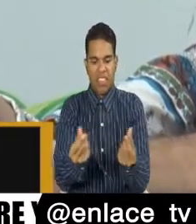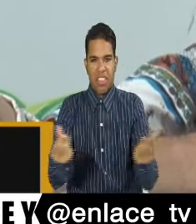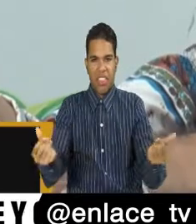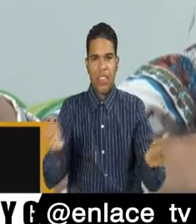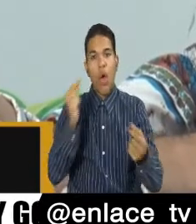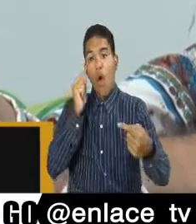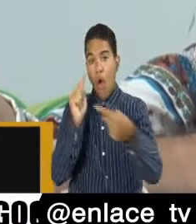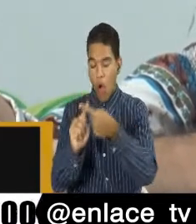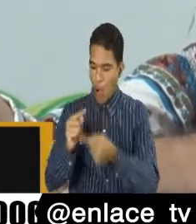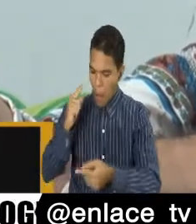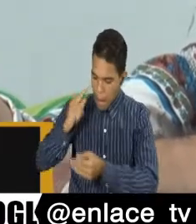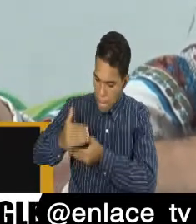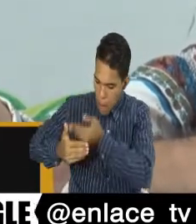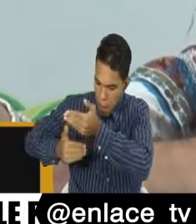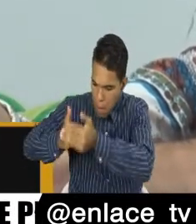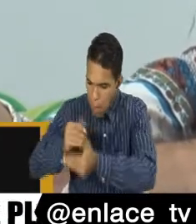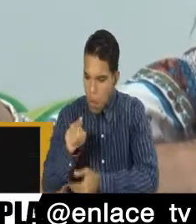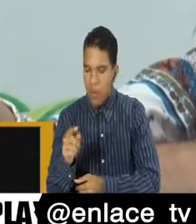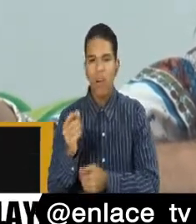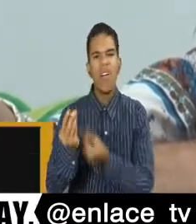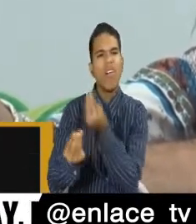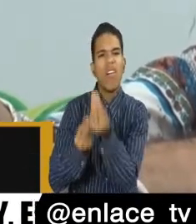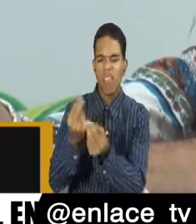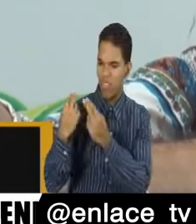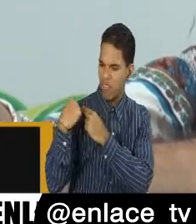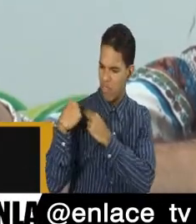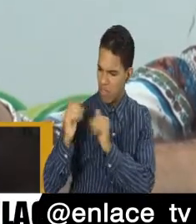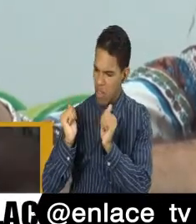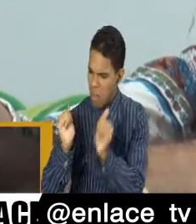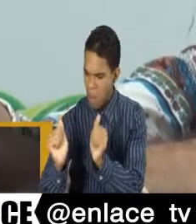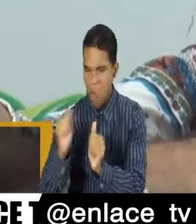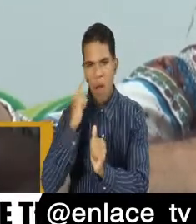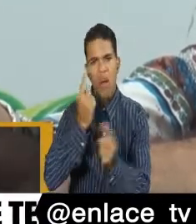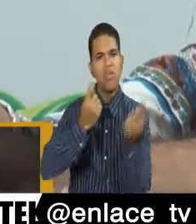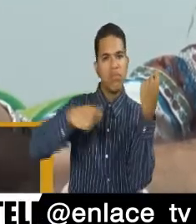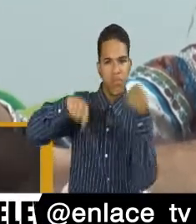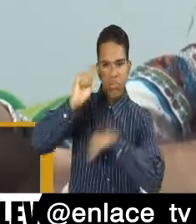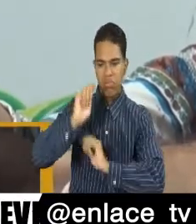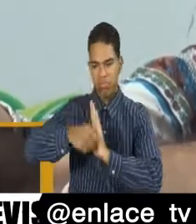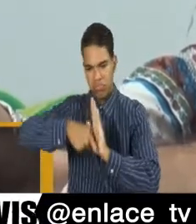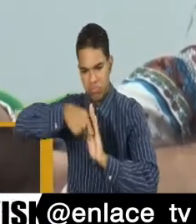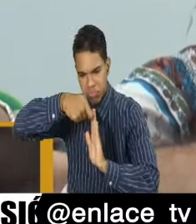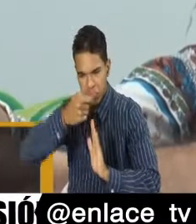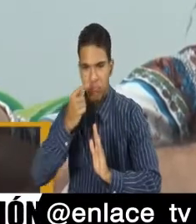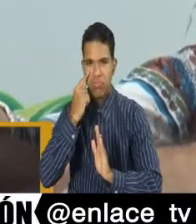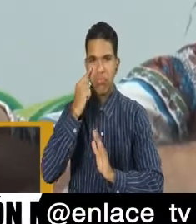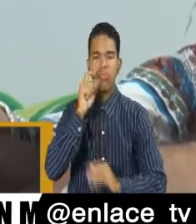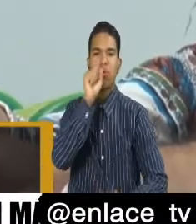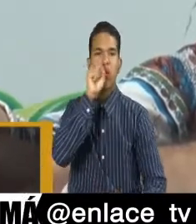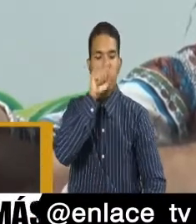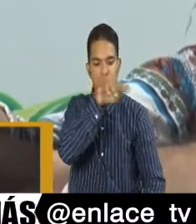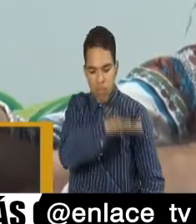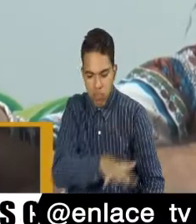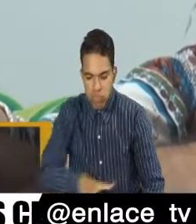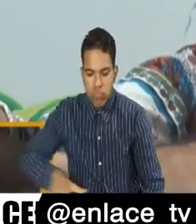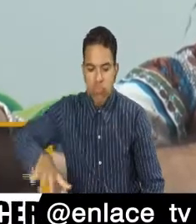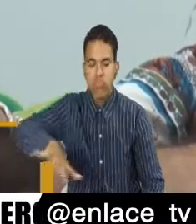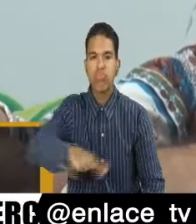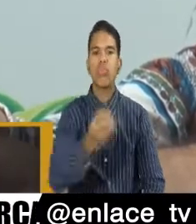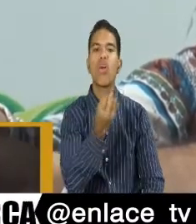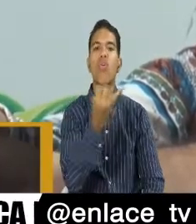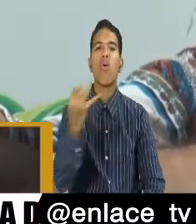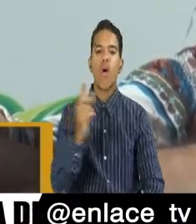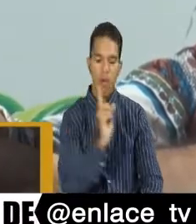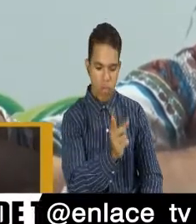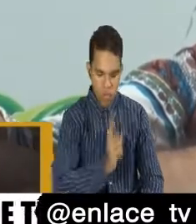dedicada al microtráfico, narcotráfico en el municipio de Barranca Bermeja. De eso se resaltan 16 capturas, las cuales